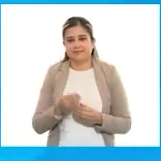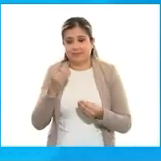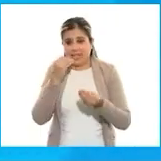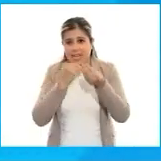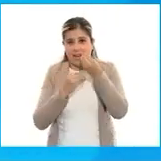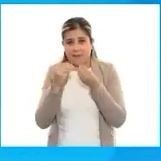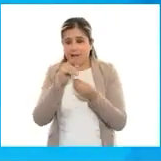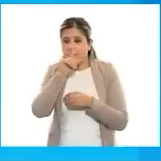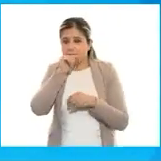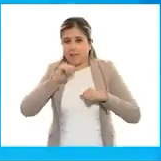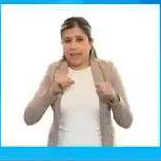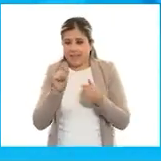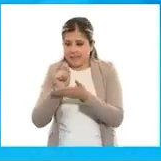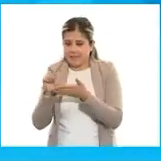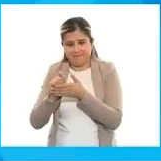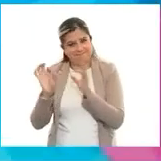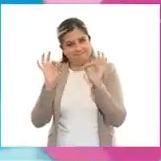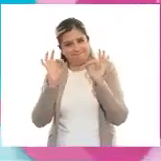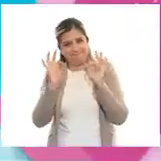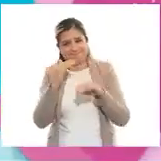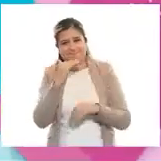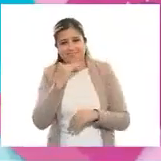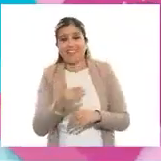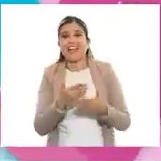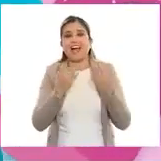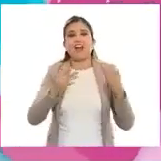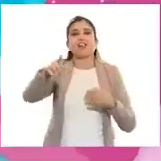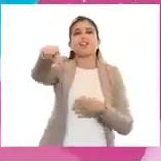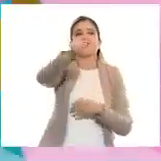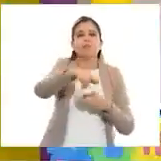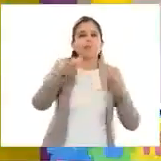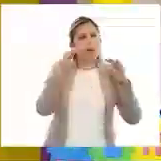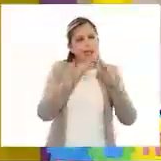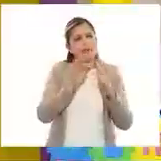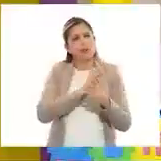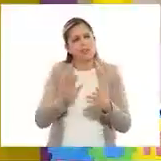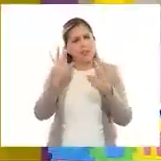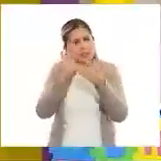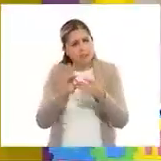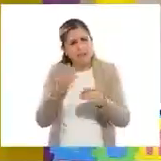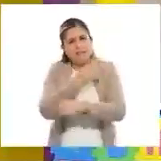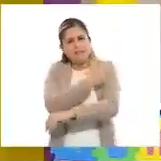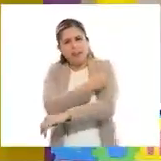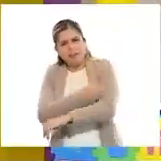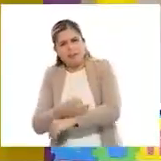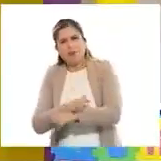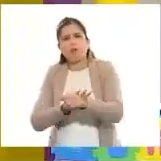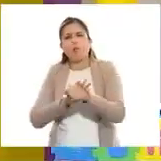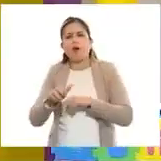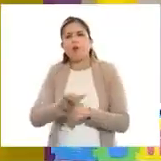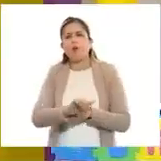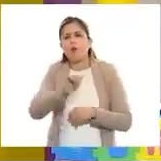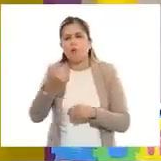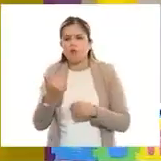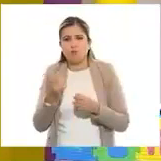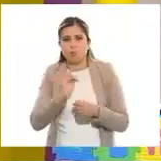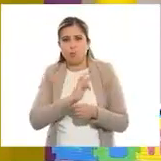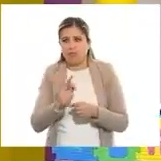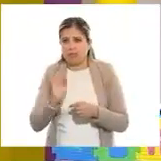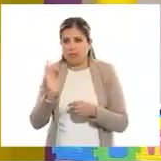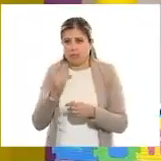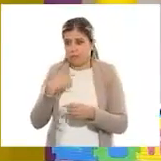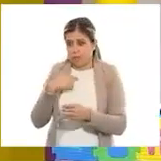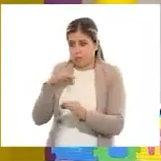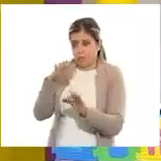gallinas. Listo. Muy bien. Ustedes en casa pueden comentar con sus familiares qué otras consecuencias puede